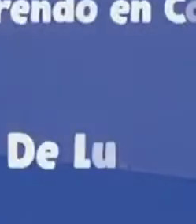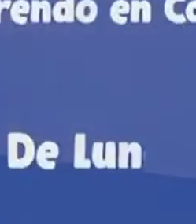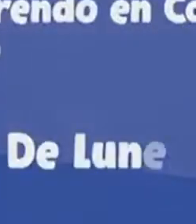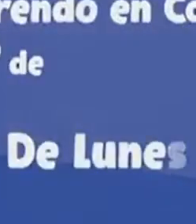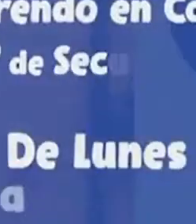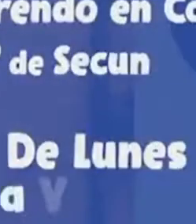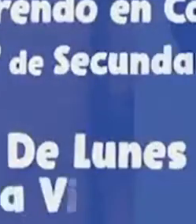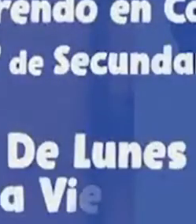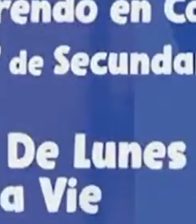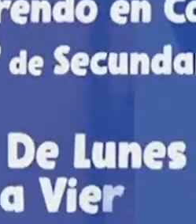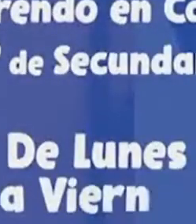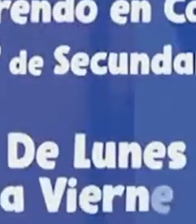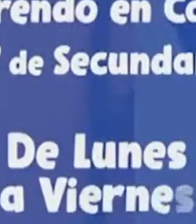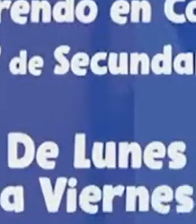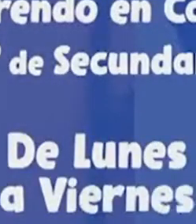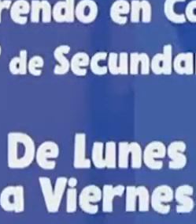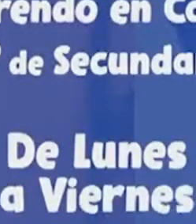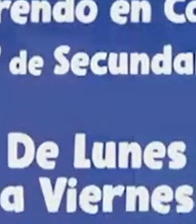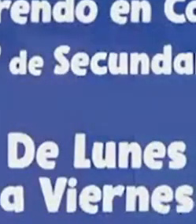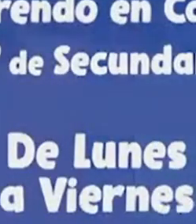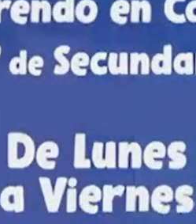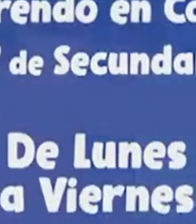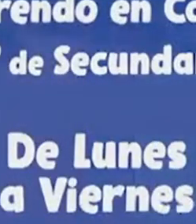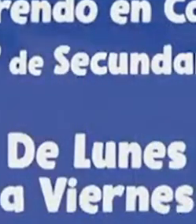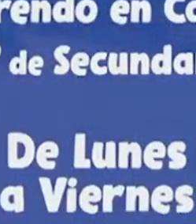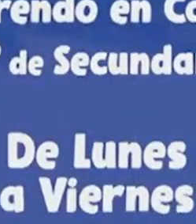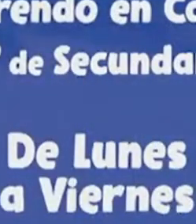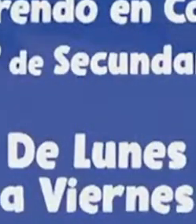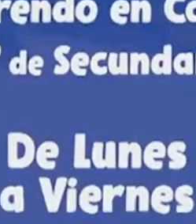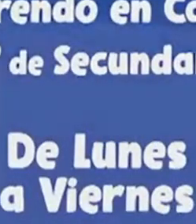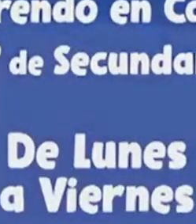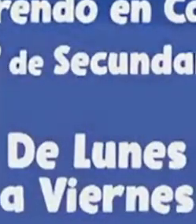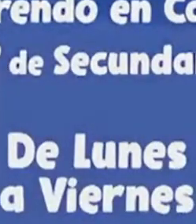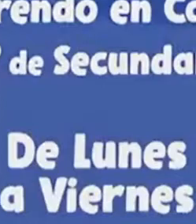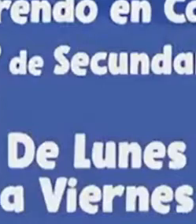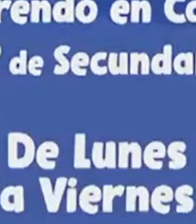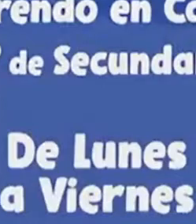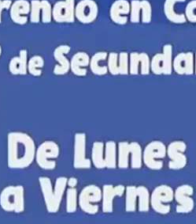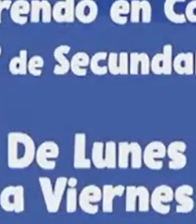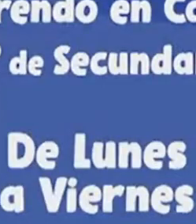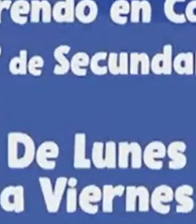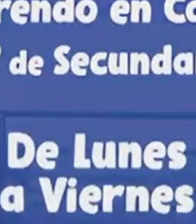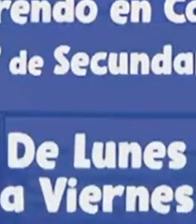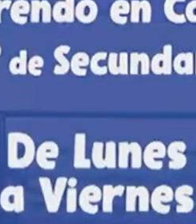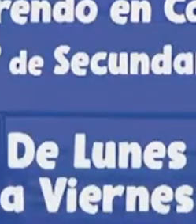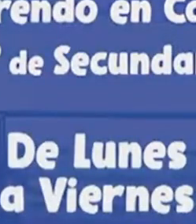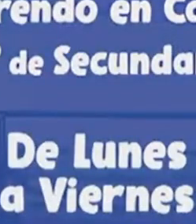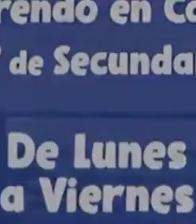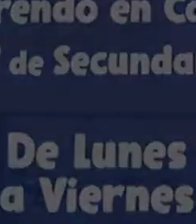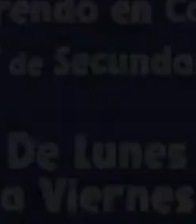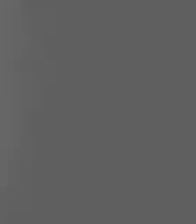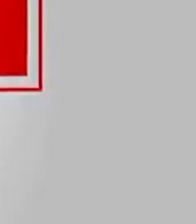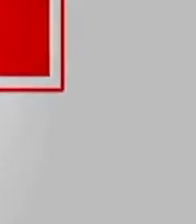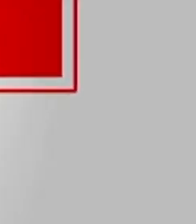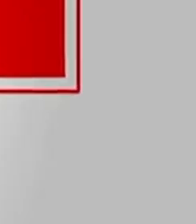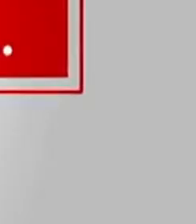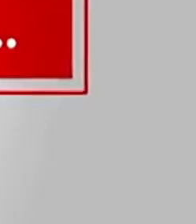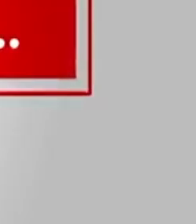nuevo que aprender. Sigamos con Aprendo en Casa, quinto de secundaria, de lunes a viernes a las 2 de la